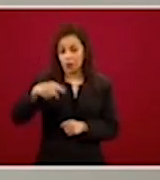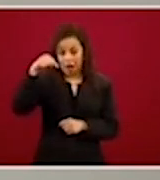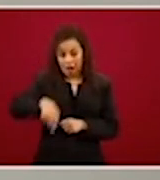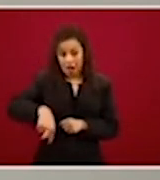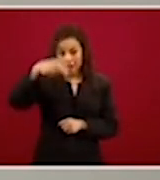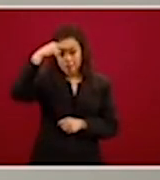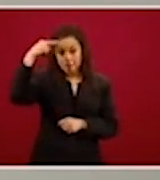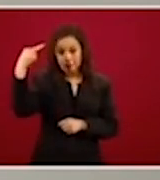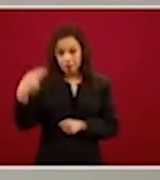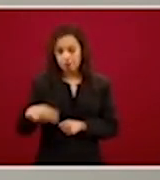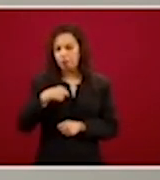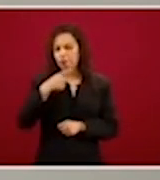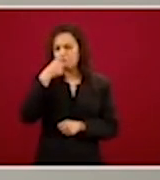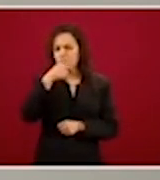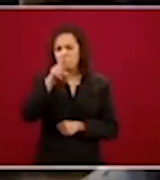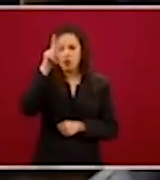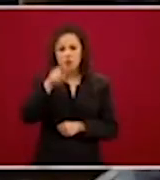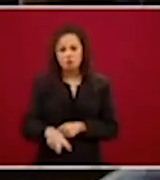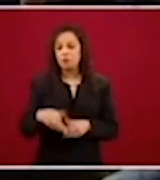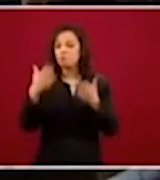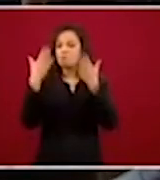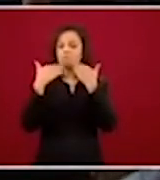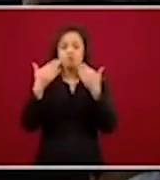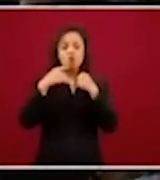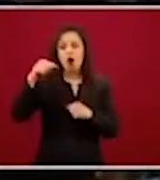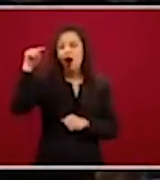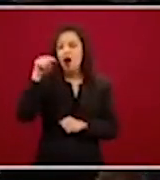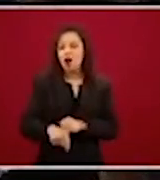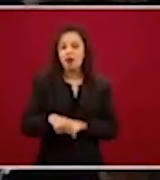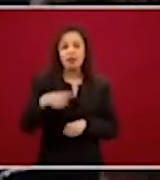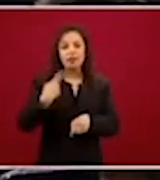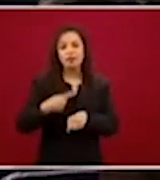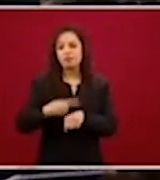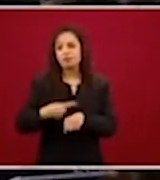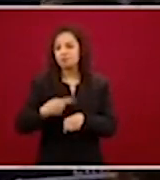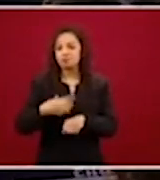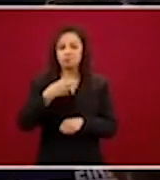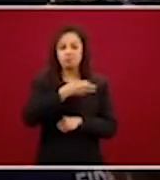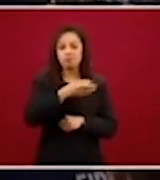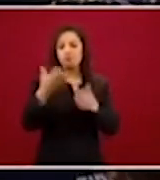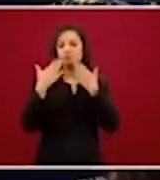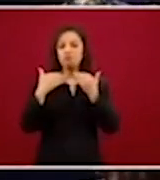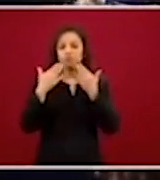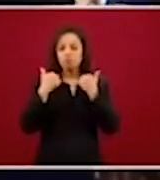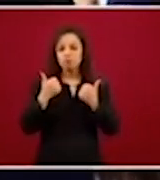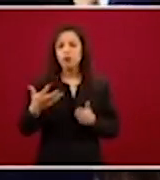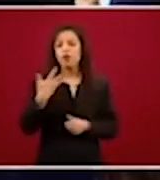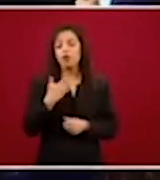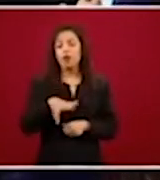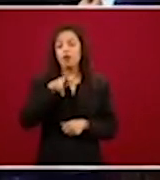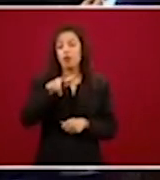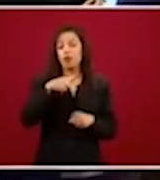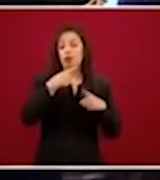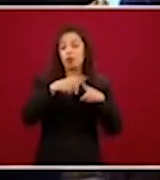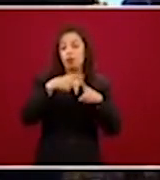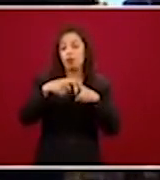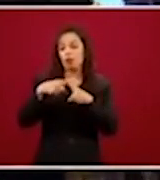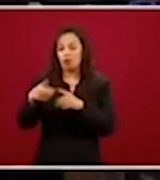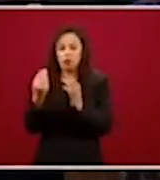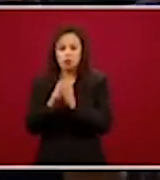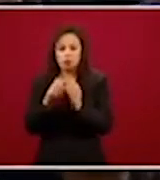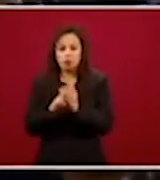llegado coronavirus a México. Tenemos hasta el momento acumulados 18 casos sospechosos que todos y cada uno han